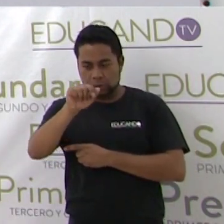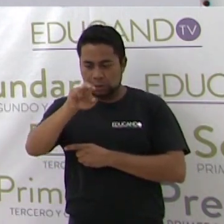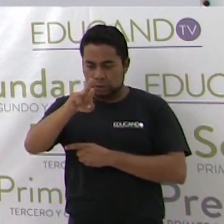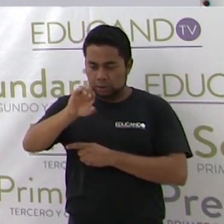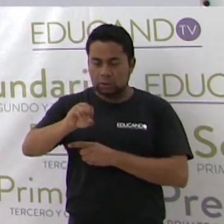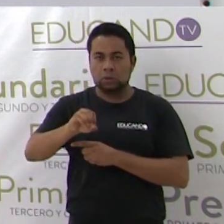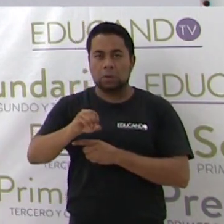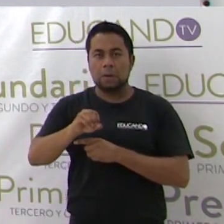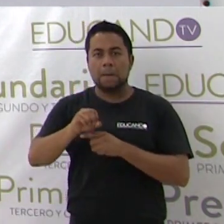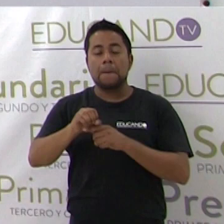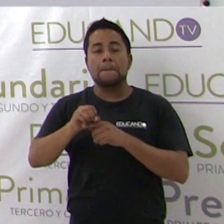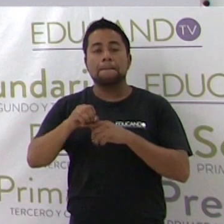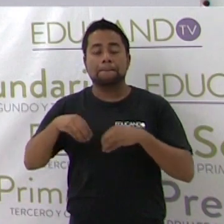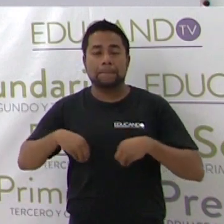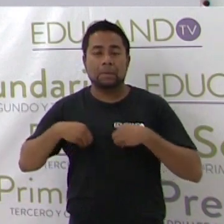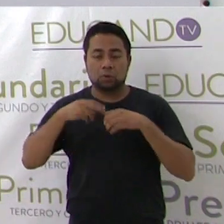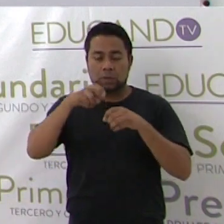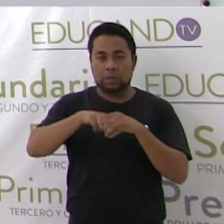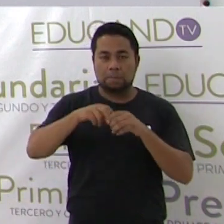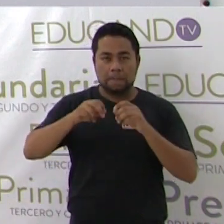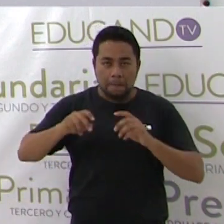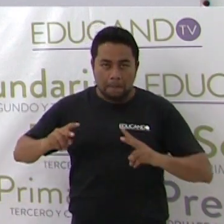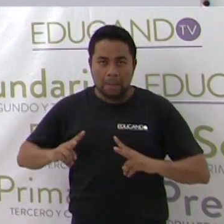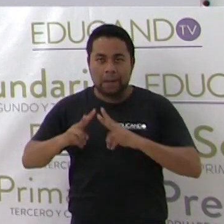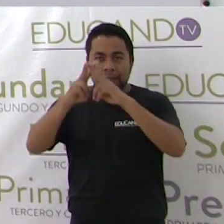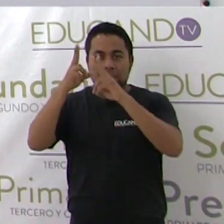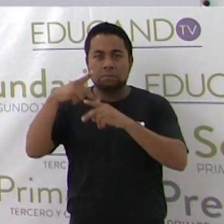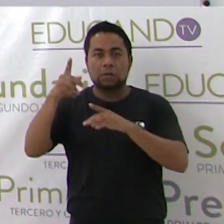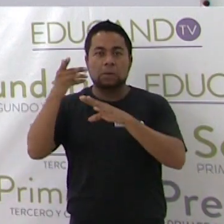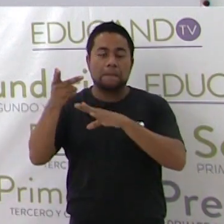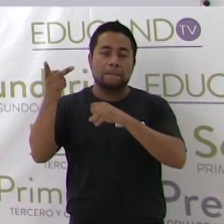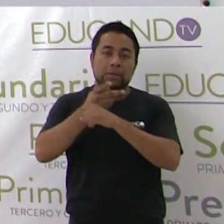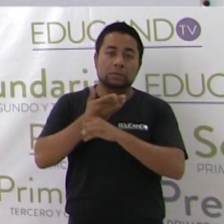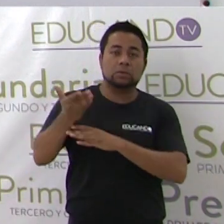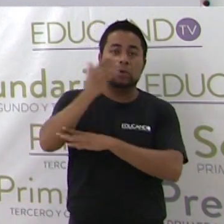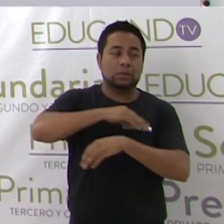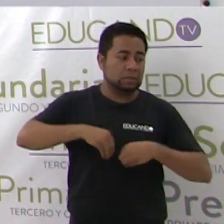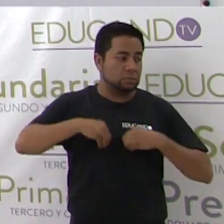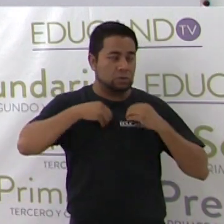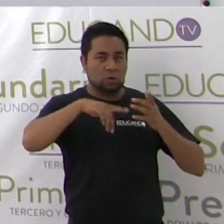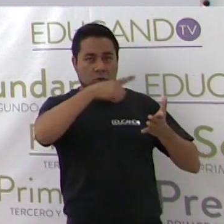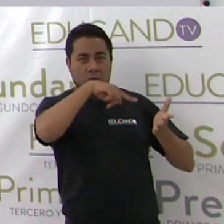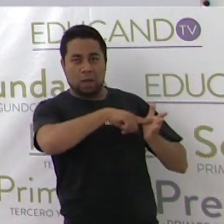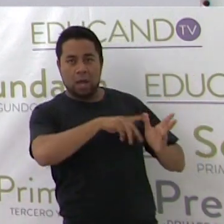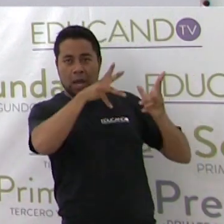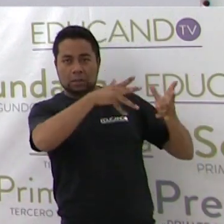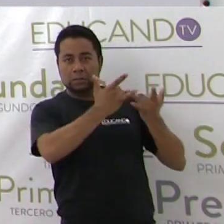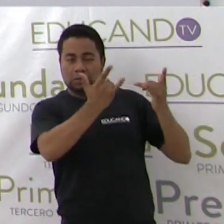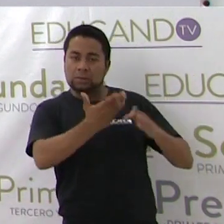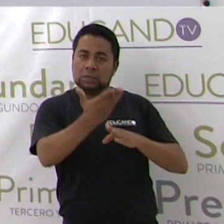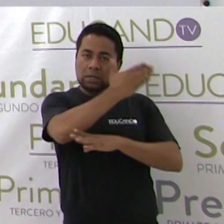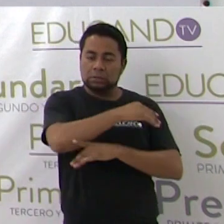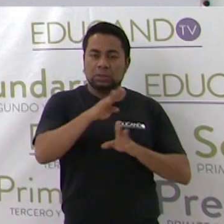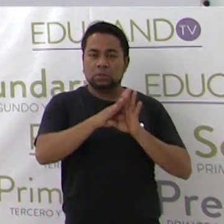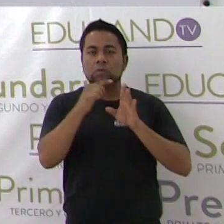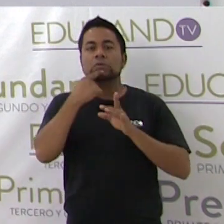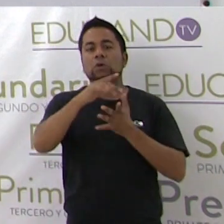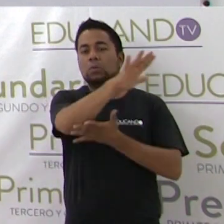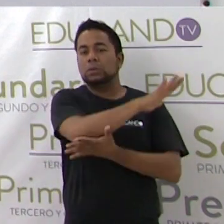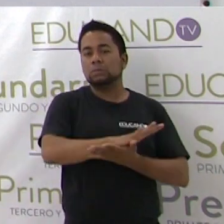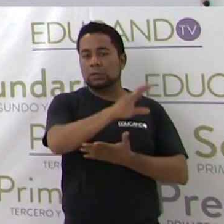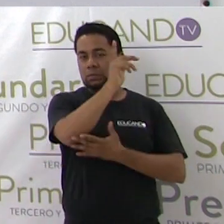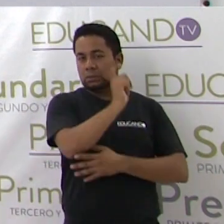París, pero vivió en un tiempo y en un espacio histórico, ¿bien? Cuando hablamos de espacio y tiempo